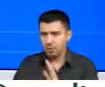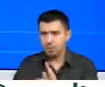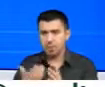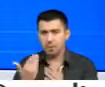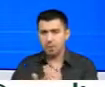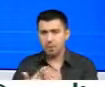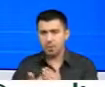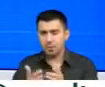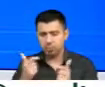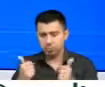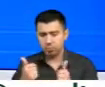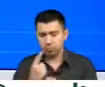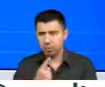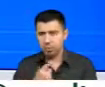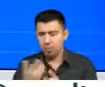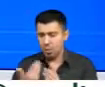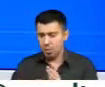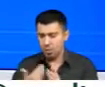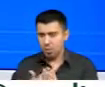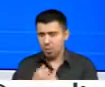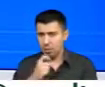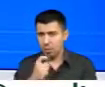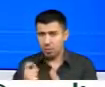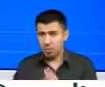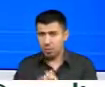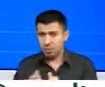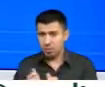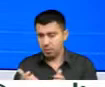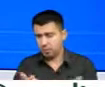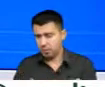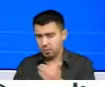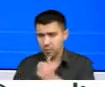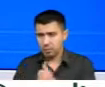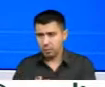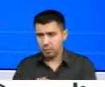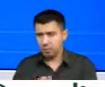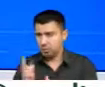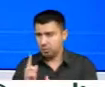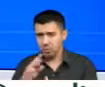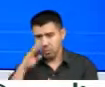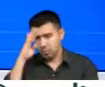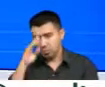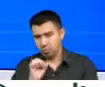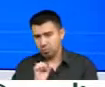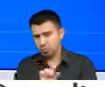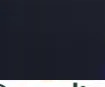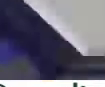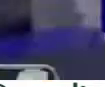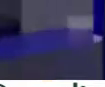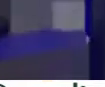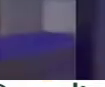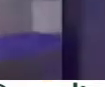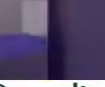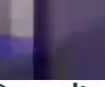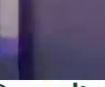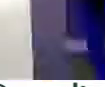Gustavo Ruiz se encuentra en el puente internacional Simón Bolívar con más información de la frontera. Gustavo, buenas tardes.